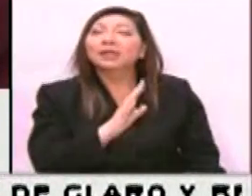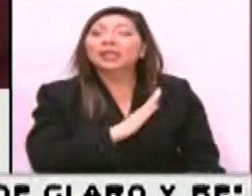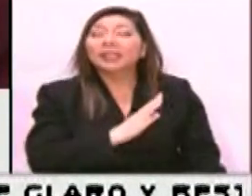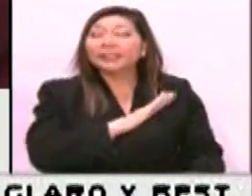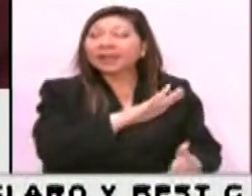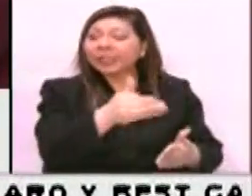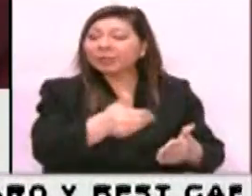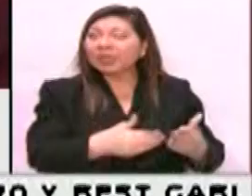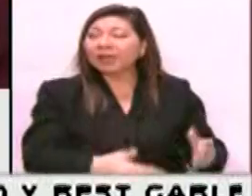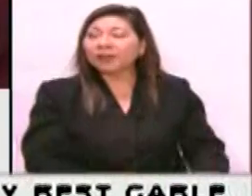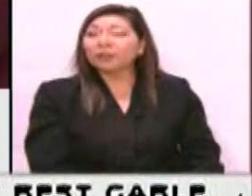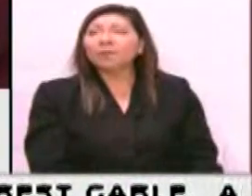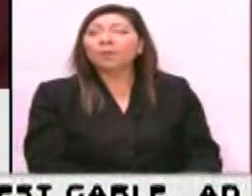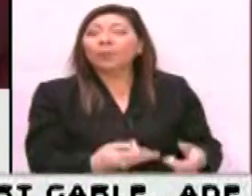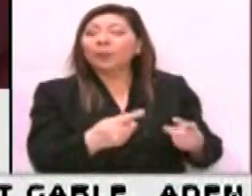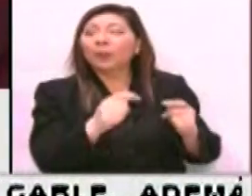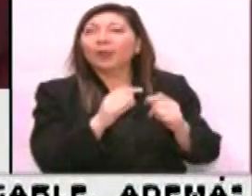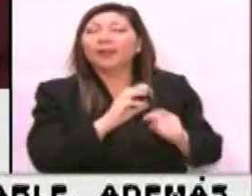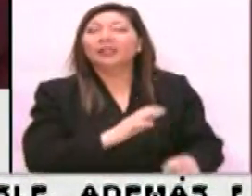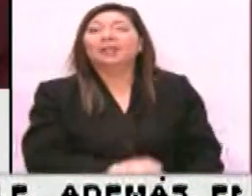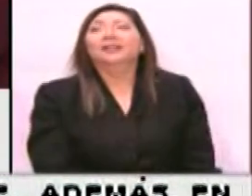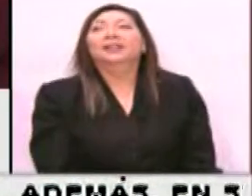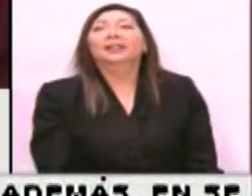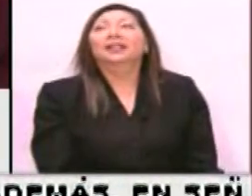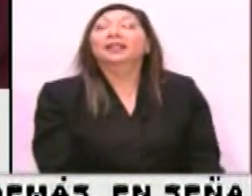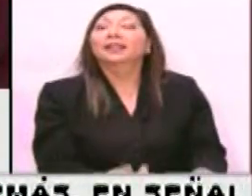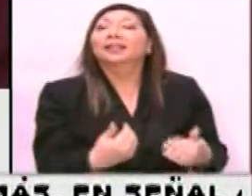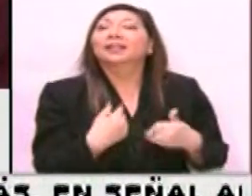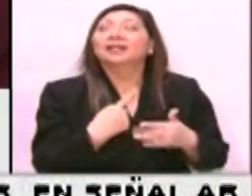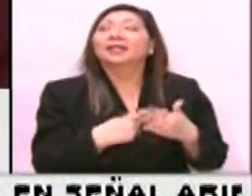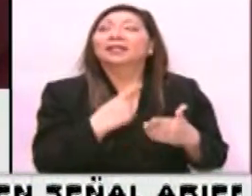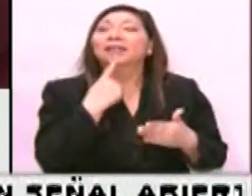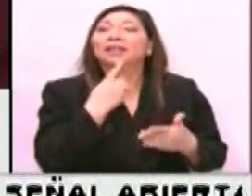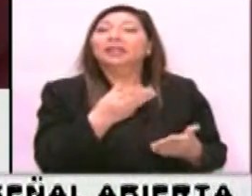y ustedes tienen que ser hombre de Estado, tiene que tener